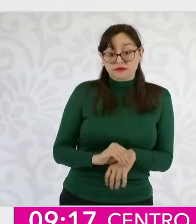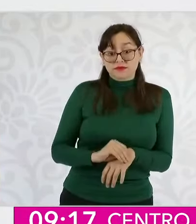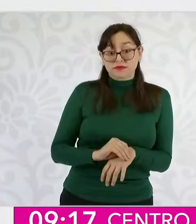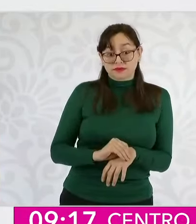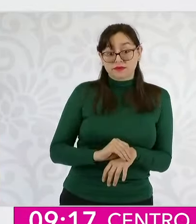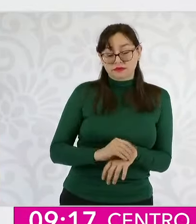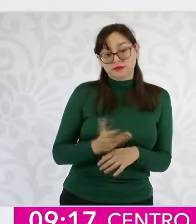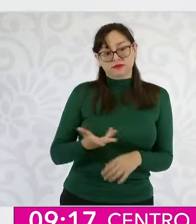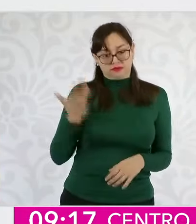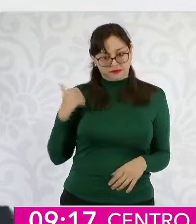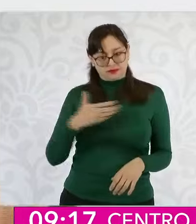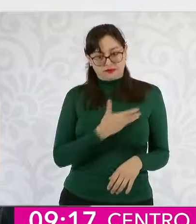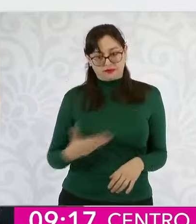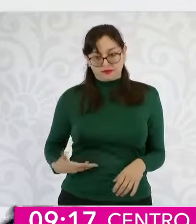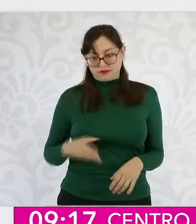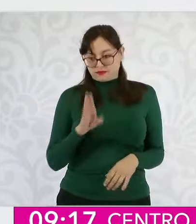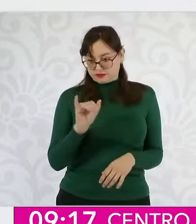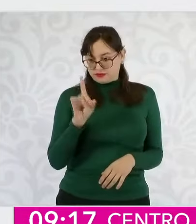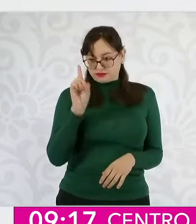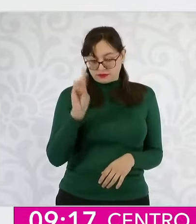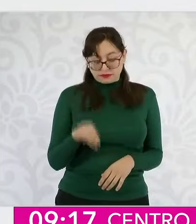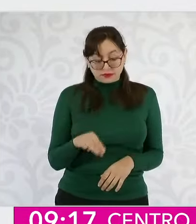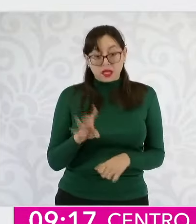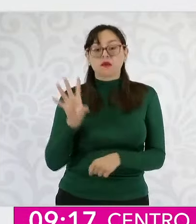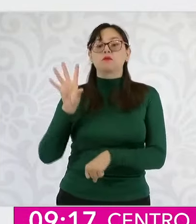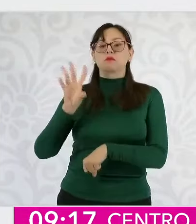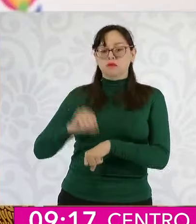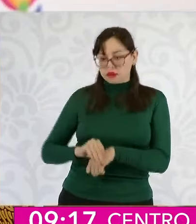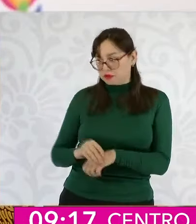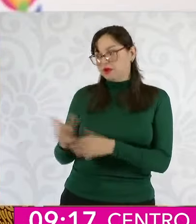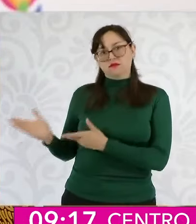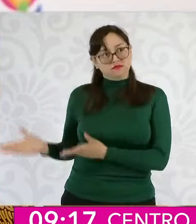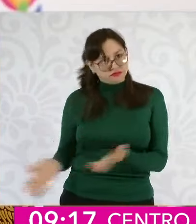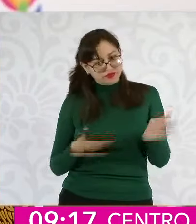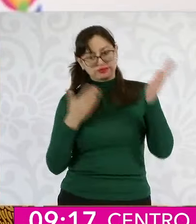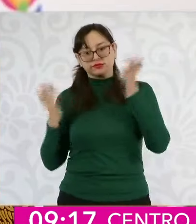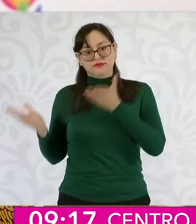con el presidente Biden y en su momento con el presidente Trump.